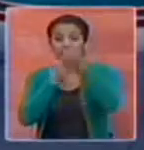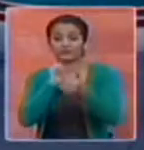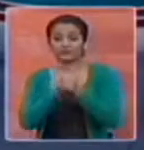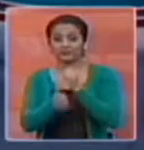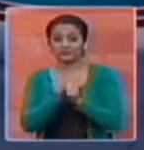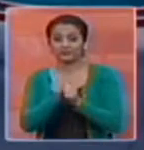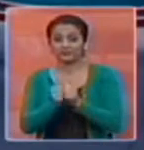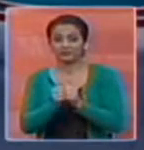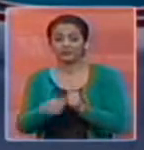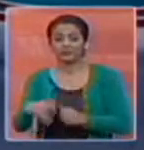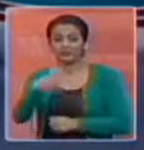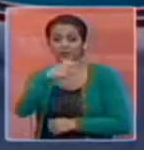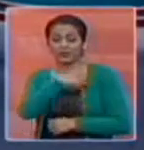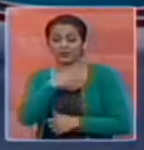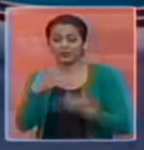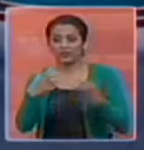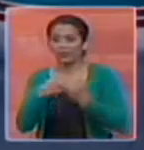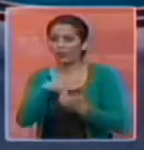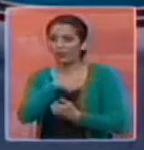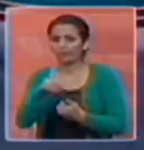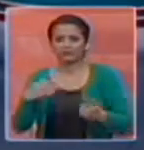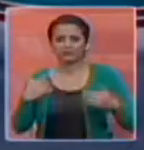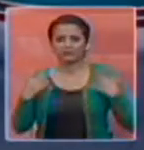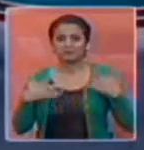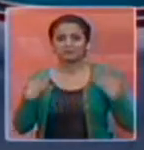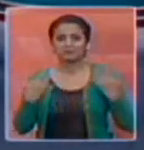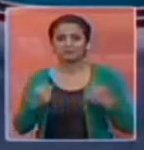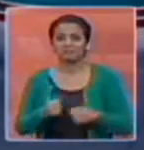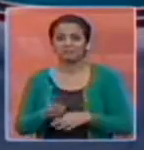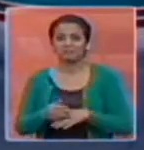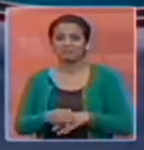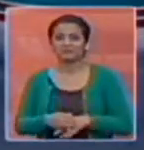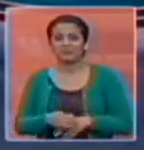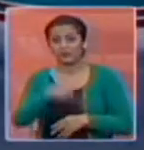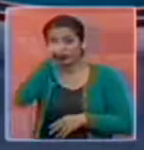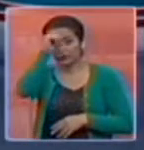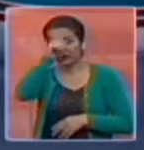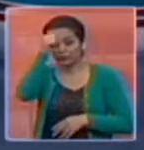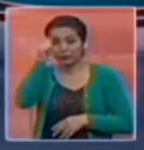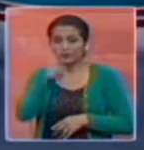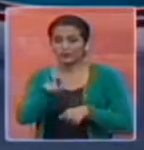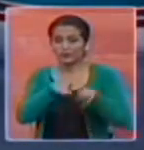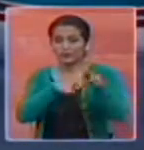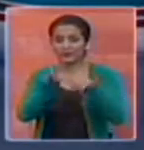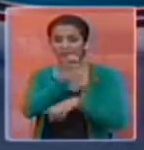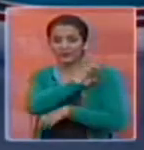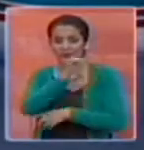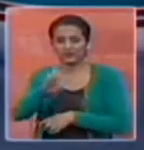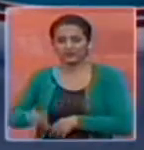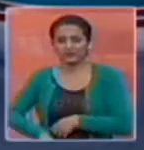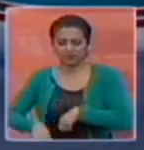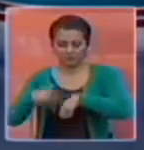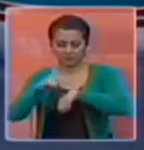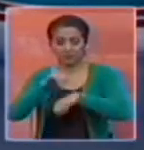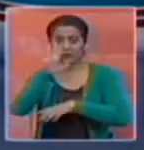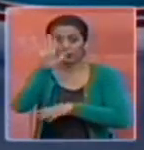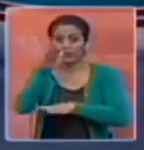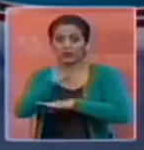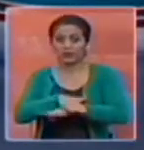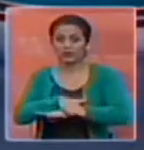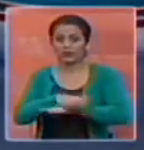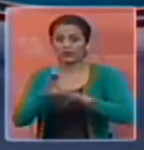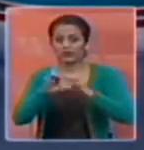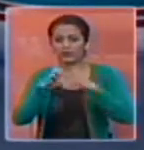ánimos elevados en Barcelona de cara a su compromiso frente a Melec el día domingo, clásico del Astillero a partir de las 5 de la tarde en la cancha